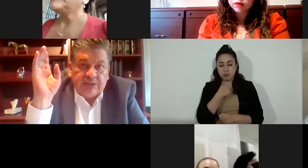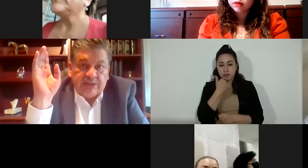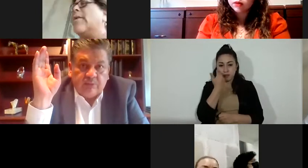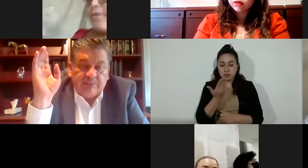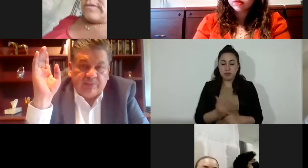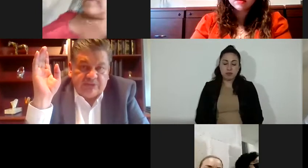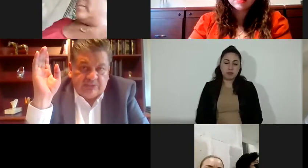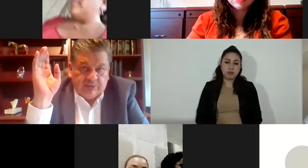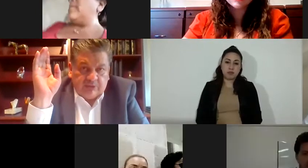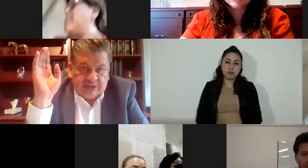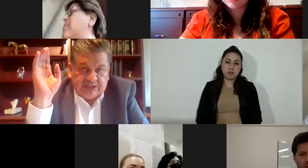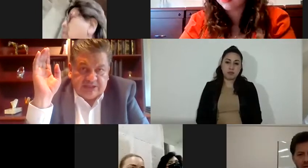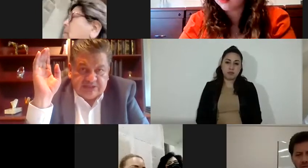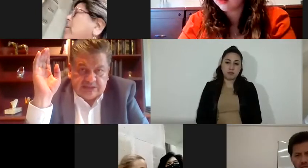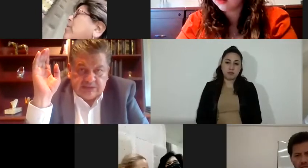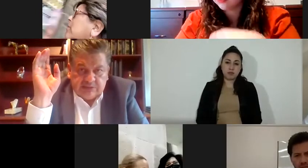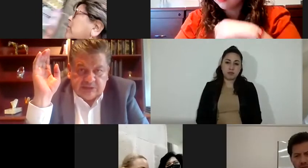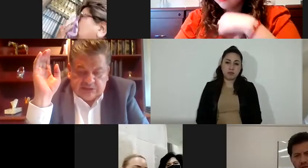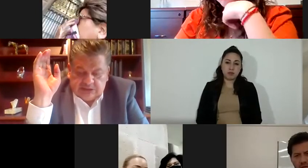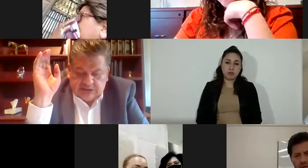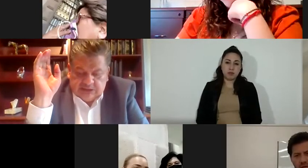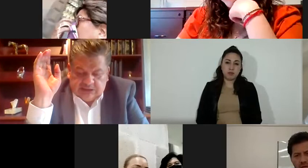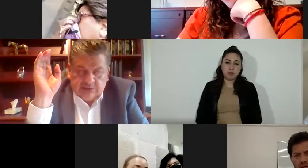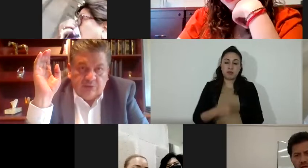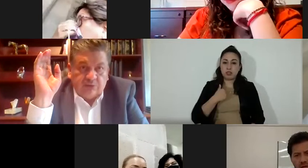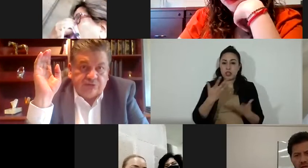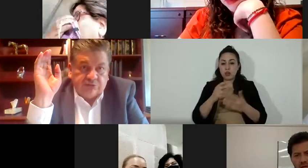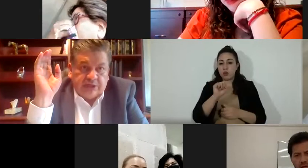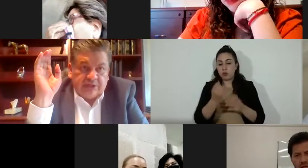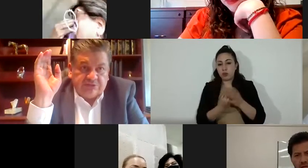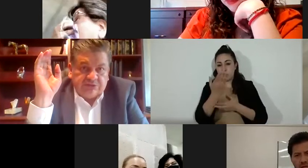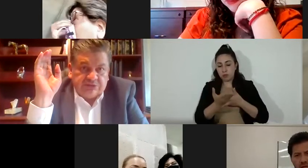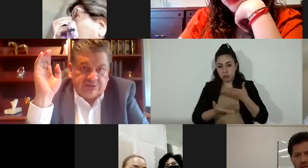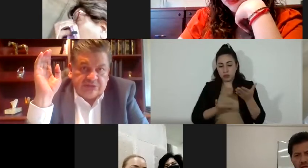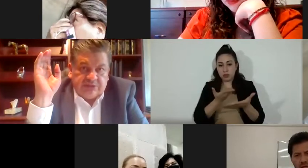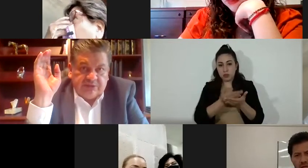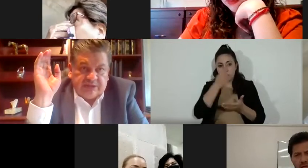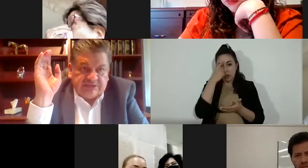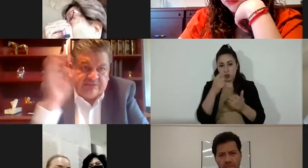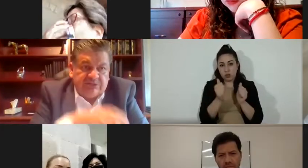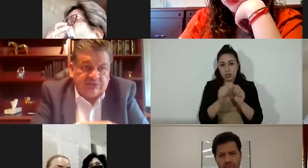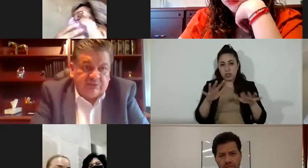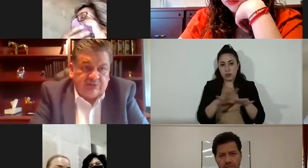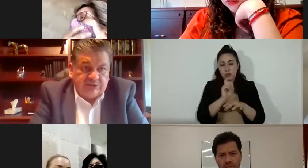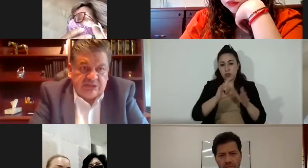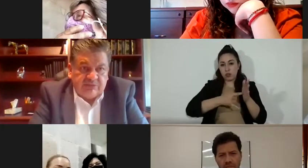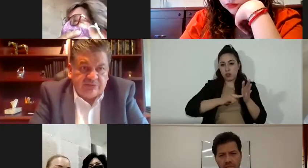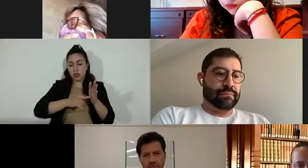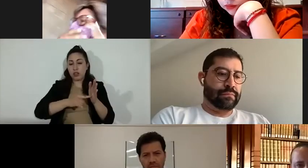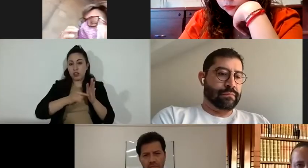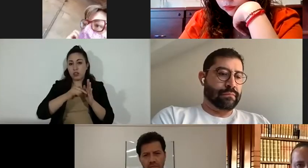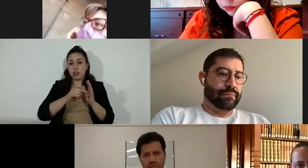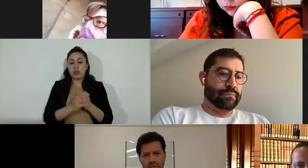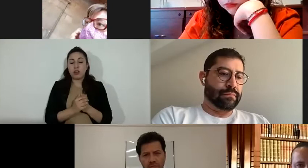sumando una propuesta muy concreta en el sentido de los horarios. Considero que sí deben ser los mejores